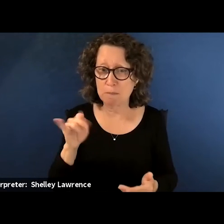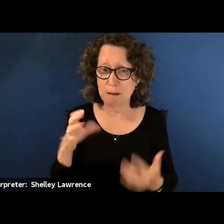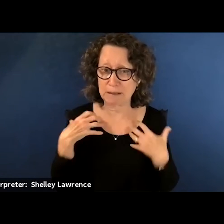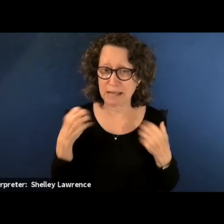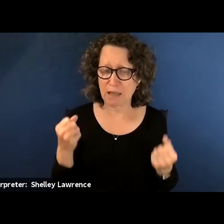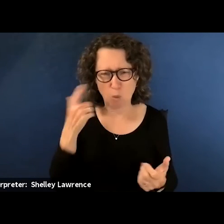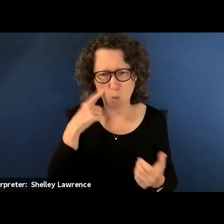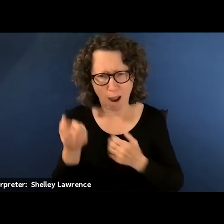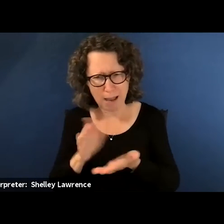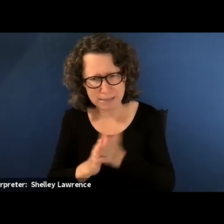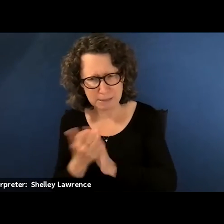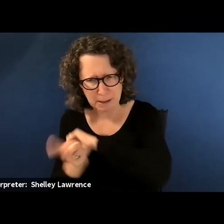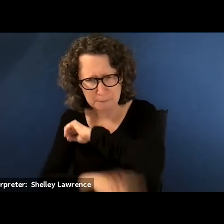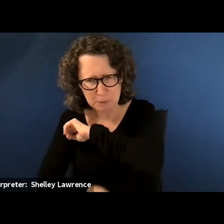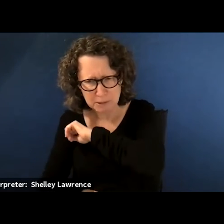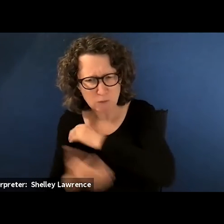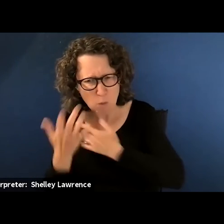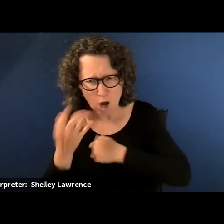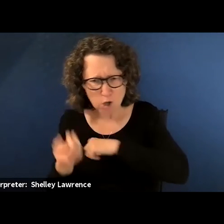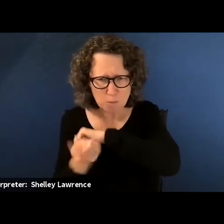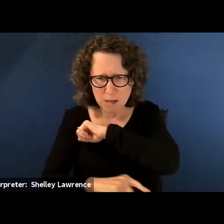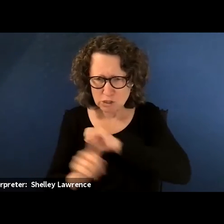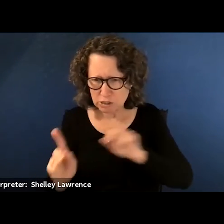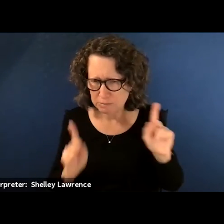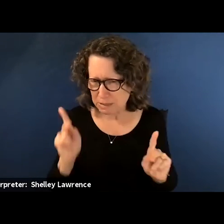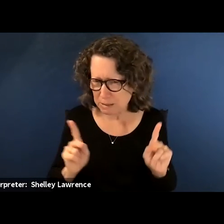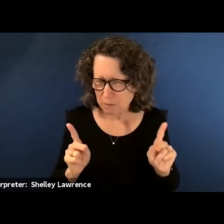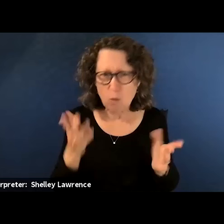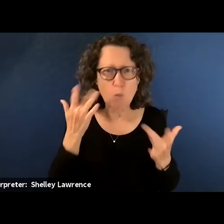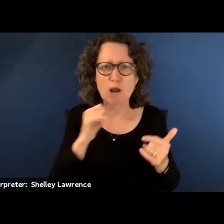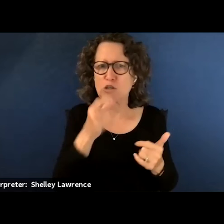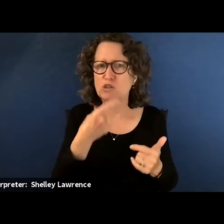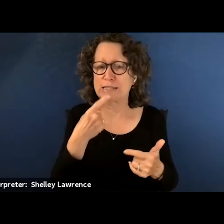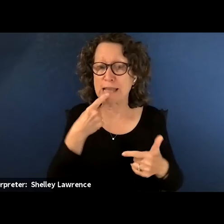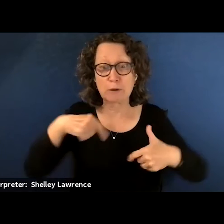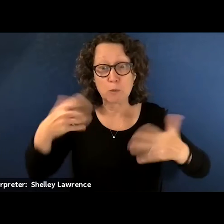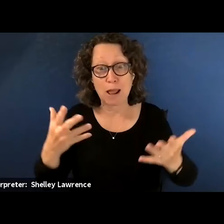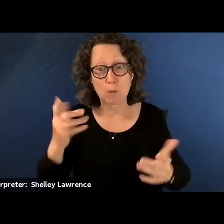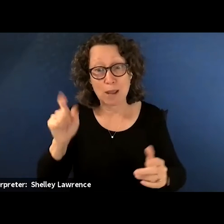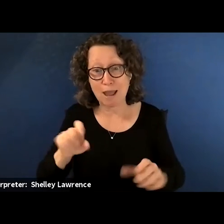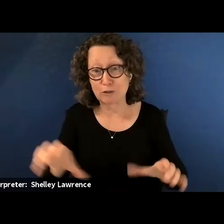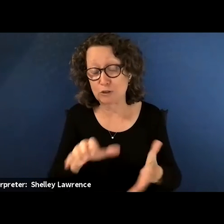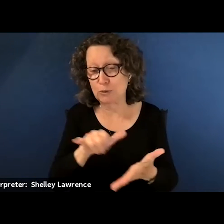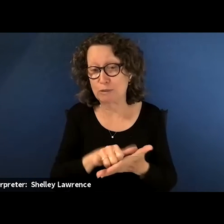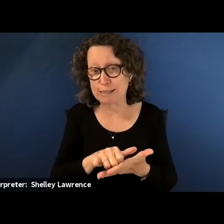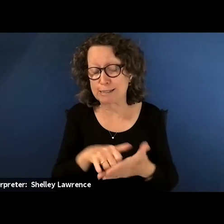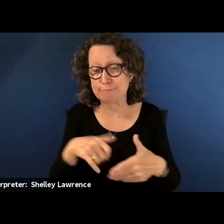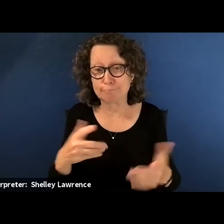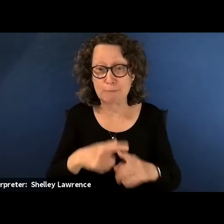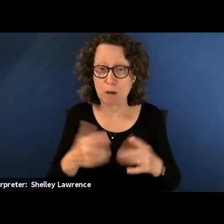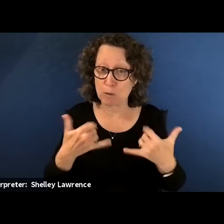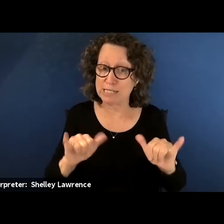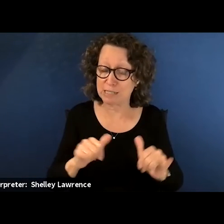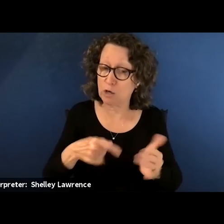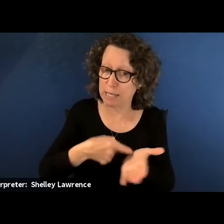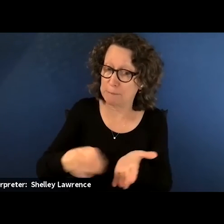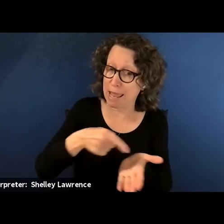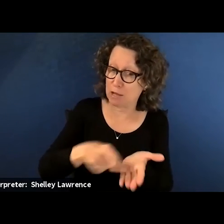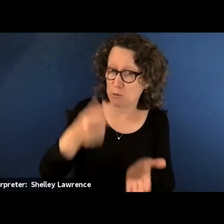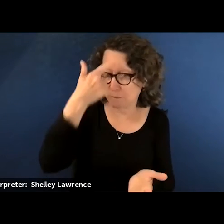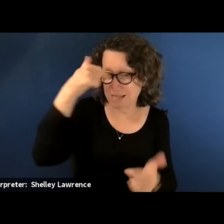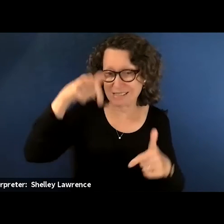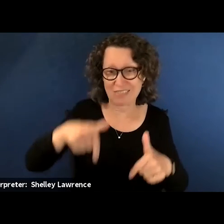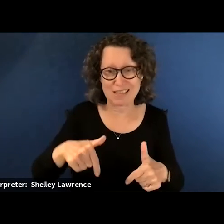hacer por salud pública, ¿por qué es punitiva? ¿Por qué están castigando a la gente? ¿Por qué mejor no dicen simplemente de que, bueno,